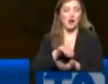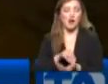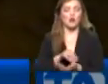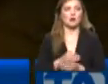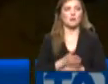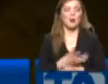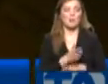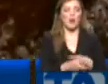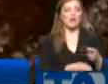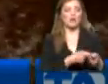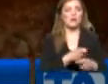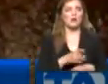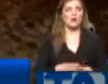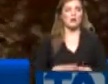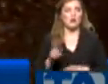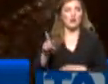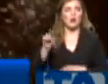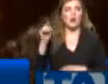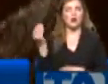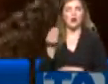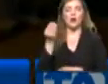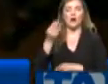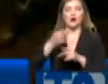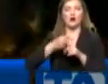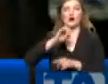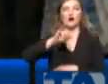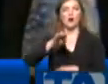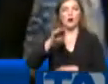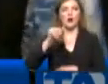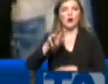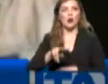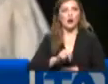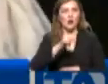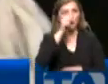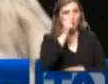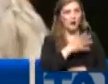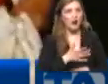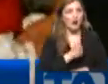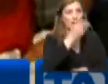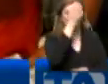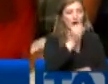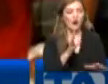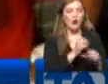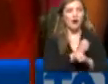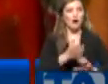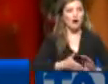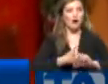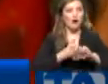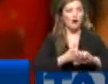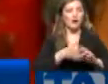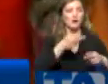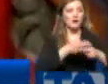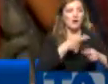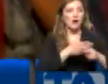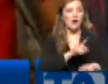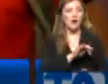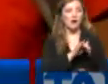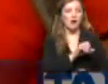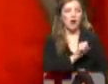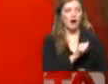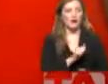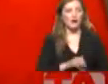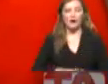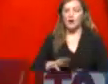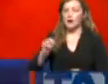Febres Cordero encontramos a este joven, conocido como Giván. Hola, buenas noches. ¿Cómo estás? Mucho gusto, Luisa. ¿Tu nombre? Miguel Ángel